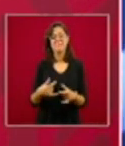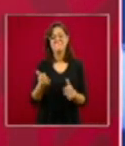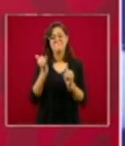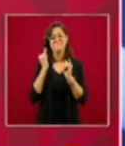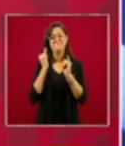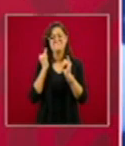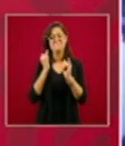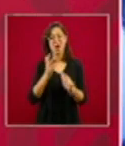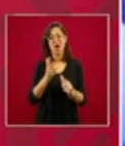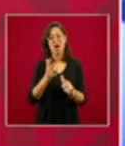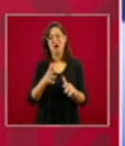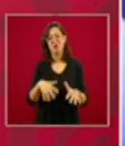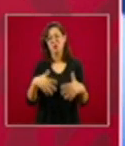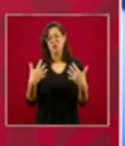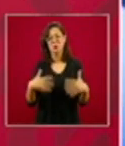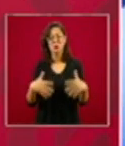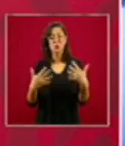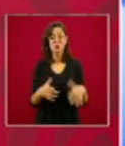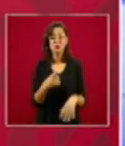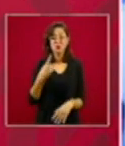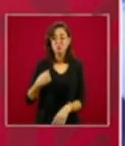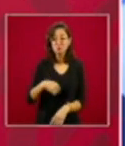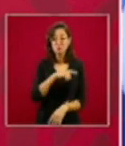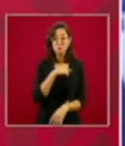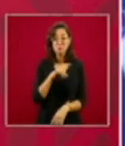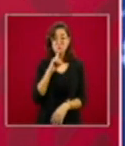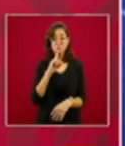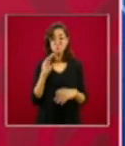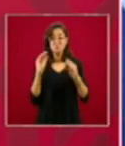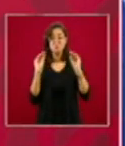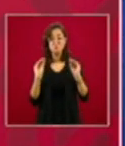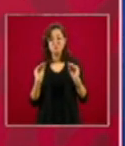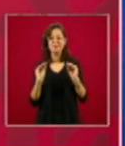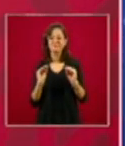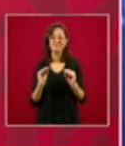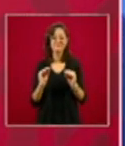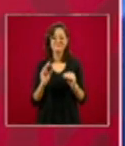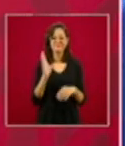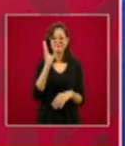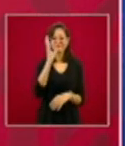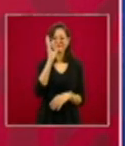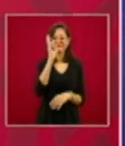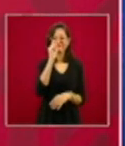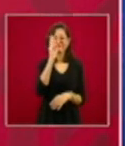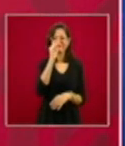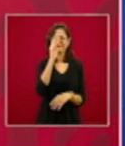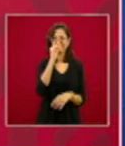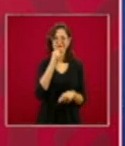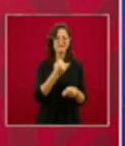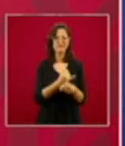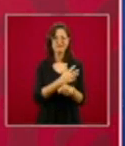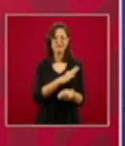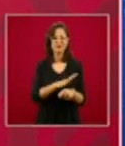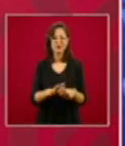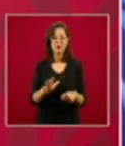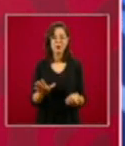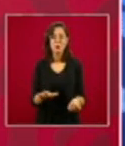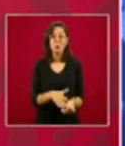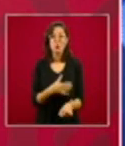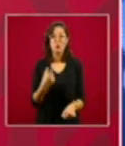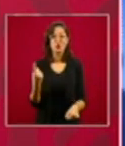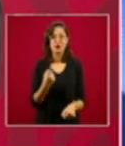recorte presupuestal al INE con la idea de que es caro y en realidad lo que se estaría poniendo en riesgo es